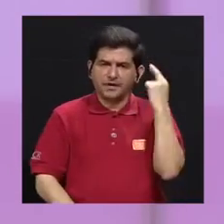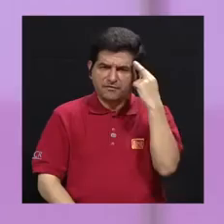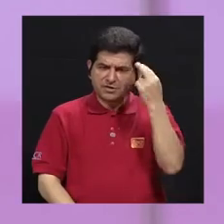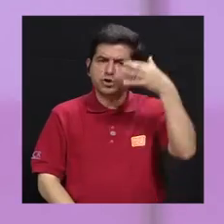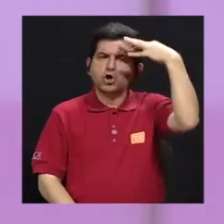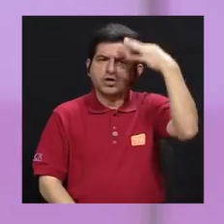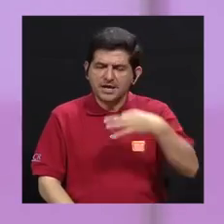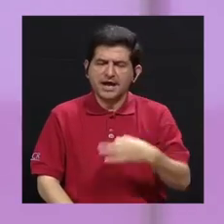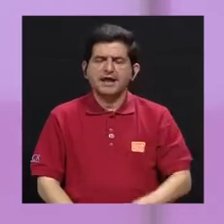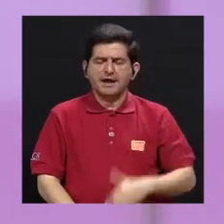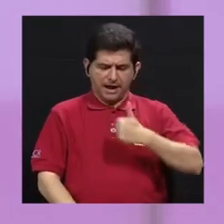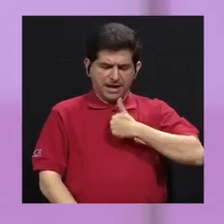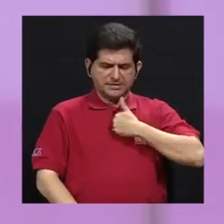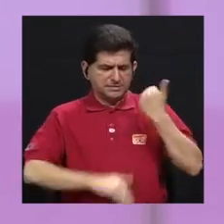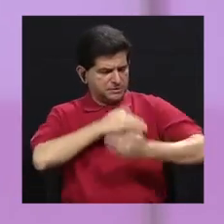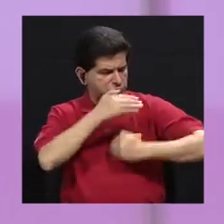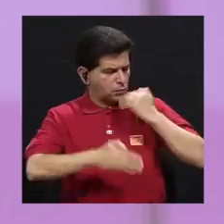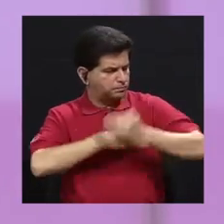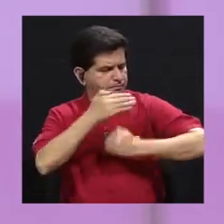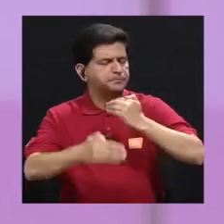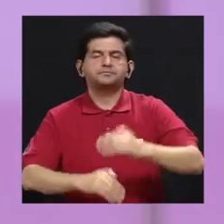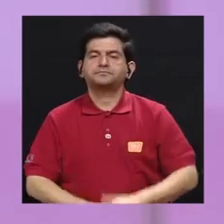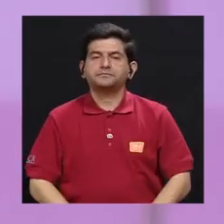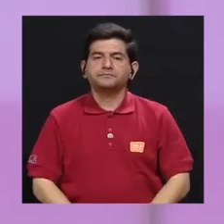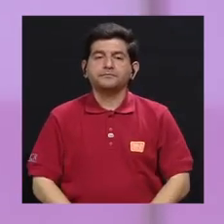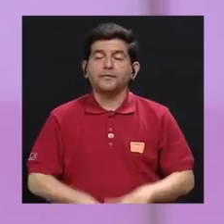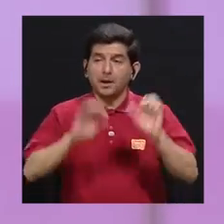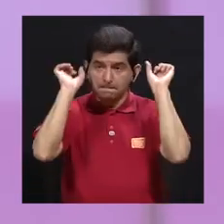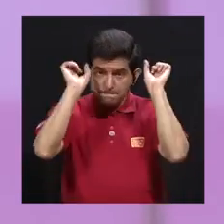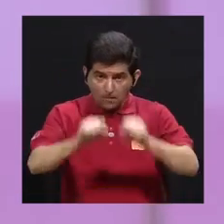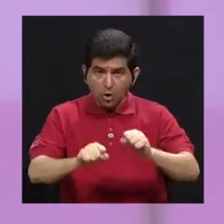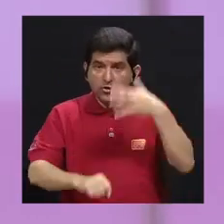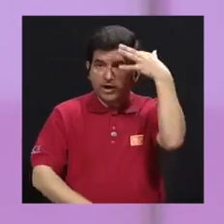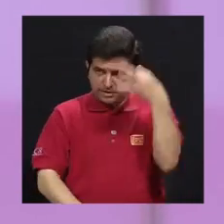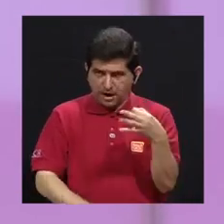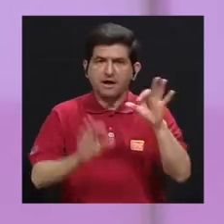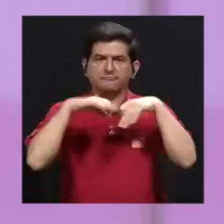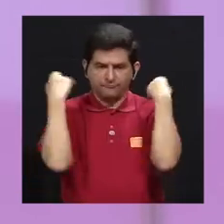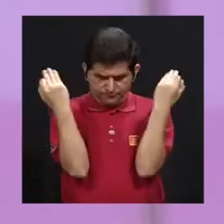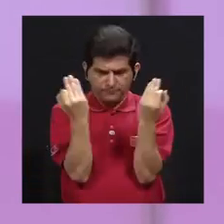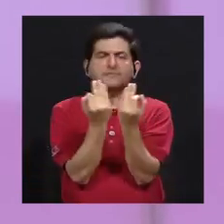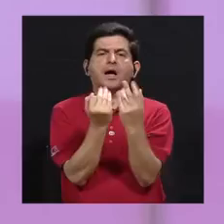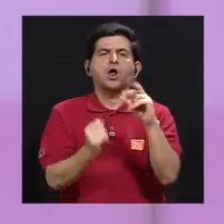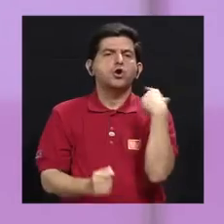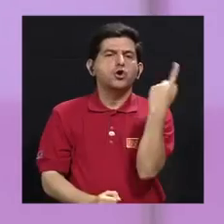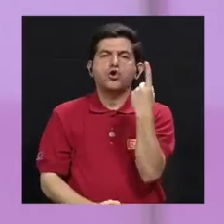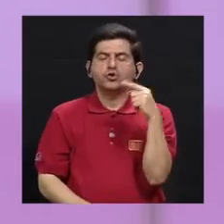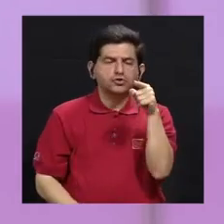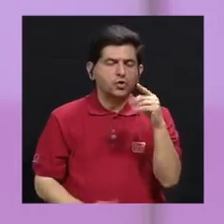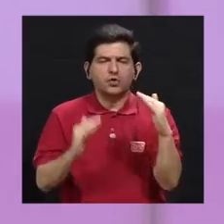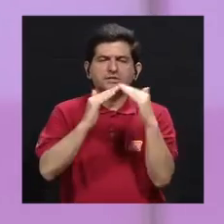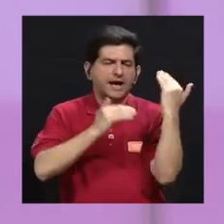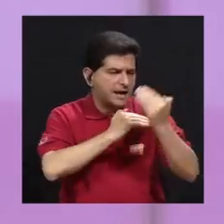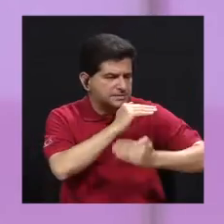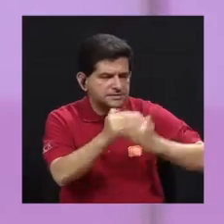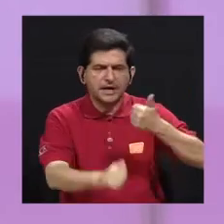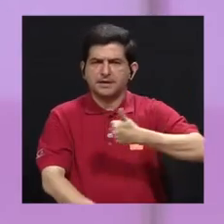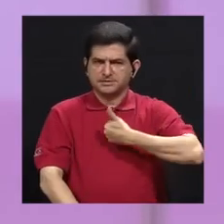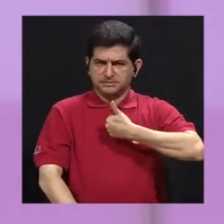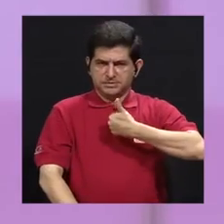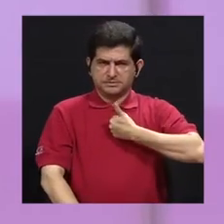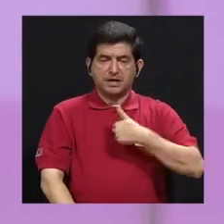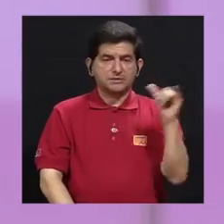porque creemos en autogestión y creemos que es posible que las familias no sólo gestión en esa vivienda